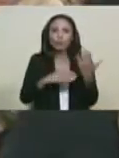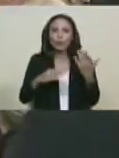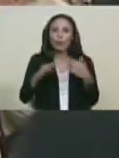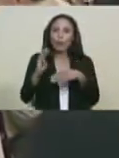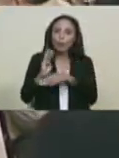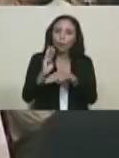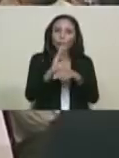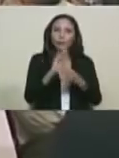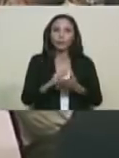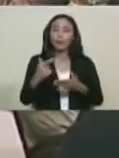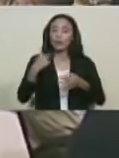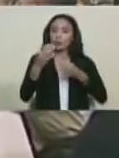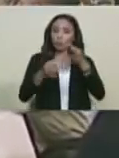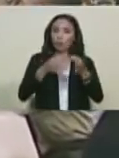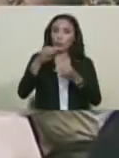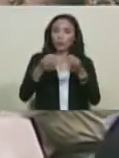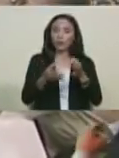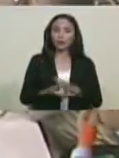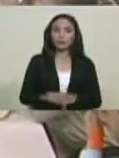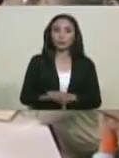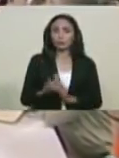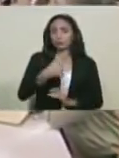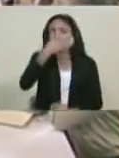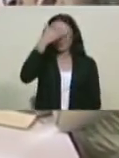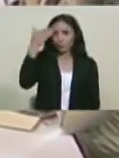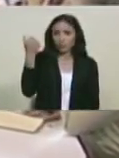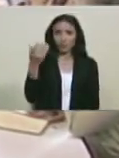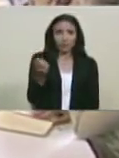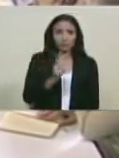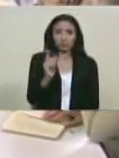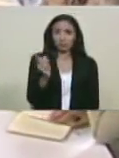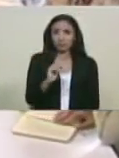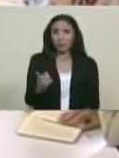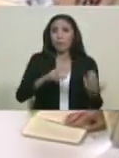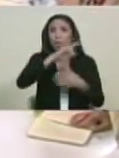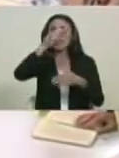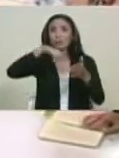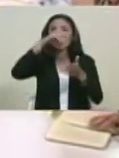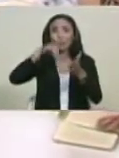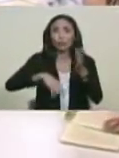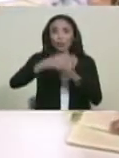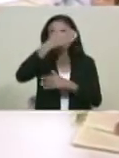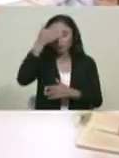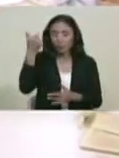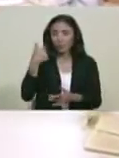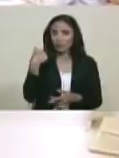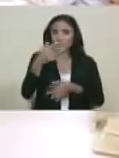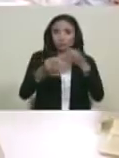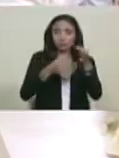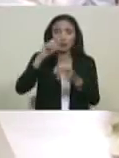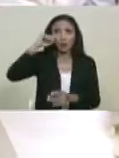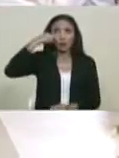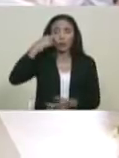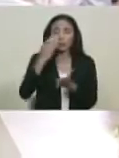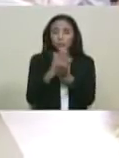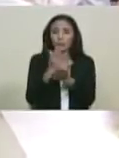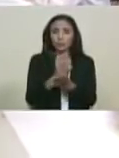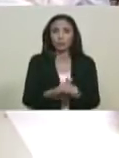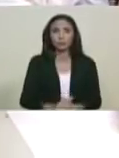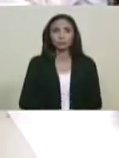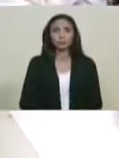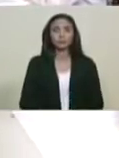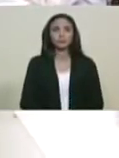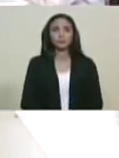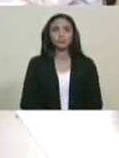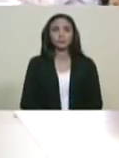estaba explicando yo esto que no se me olvidará nunca pues estaba explicando bueno aquella persona